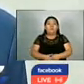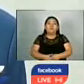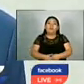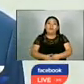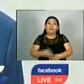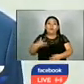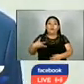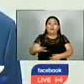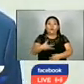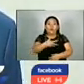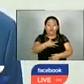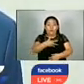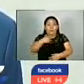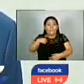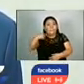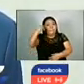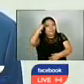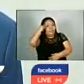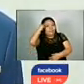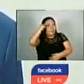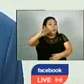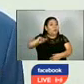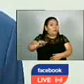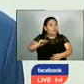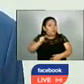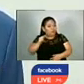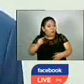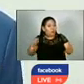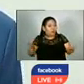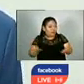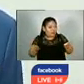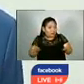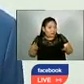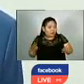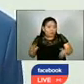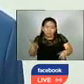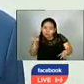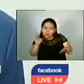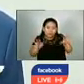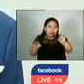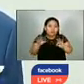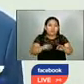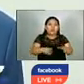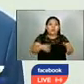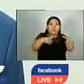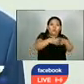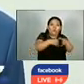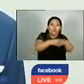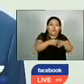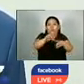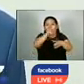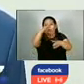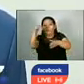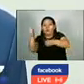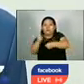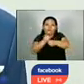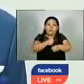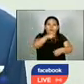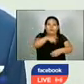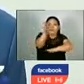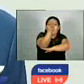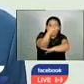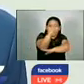en un primer momento se había considerado la posibilidad de hacer invitados, digamos, las representaciones diplomáticas acreditadas en el país,